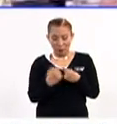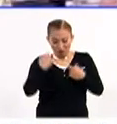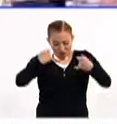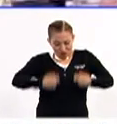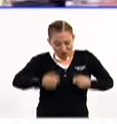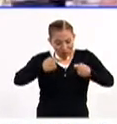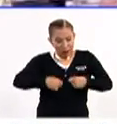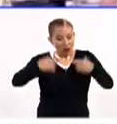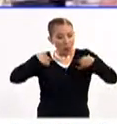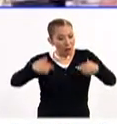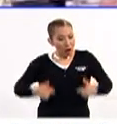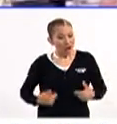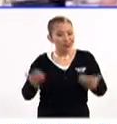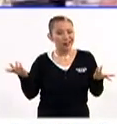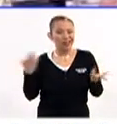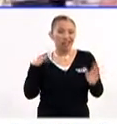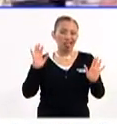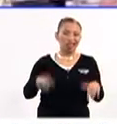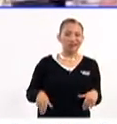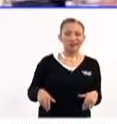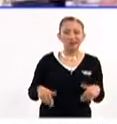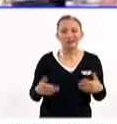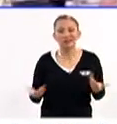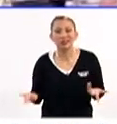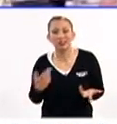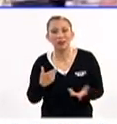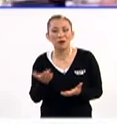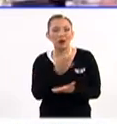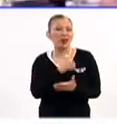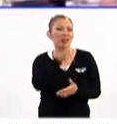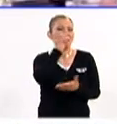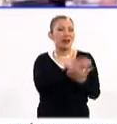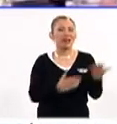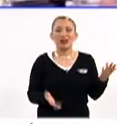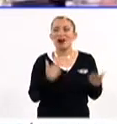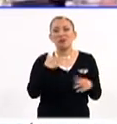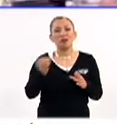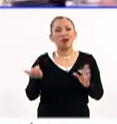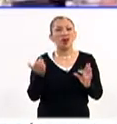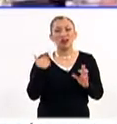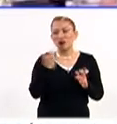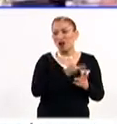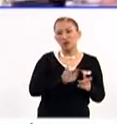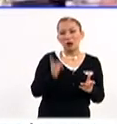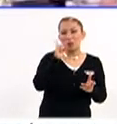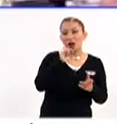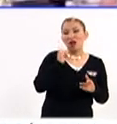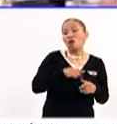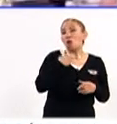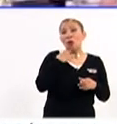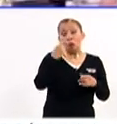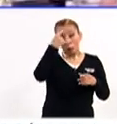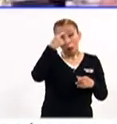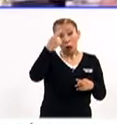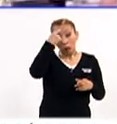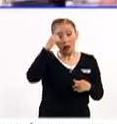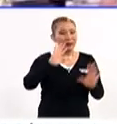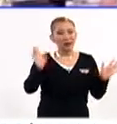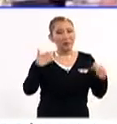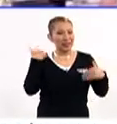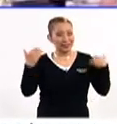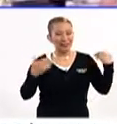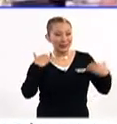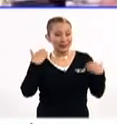como humanista, mocha, medieval, totalmente antifeminista, que eso era, para mí fue muy divertido